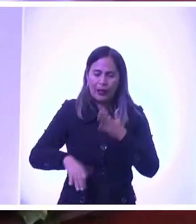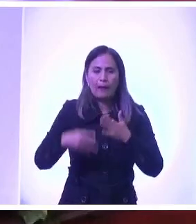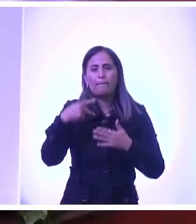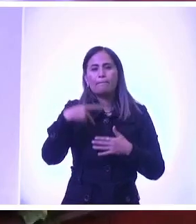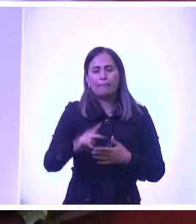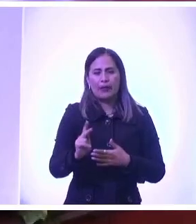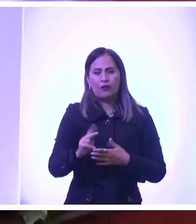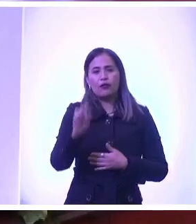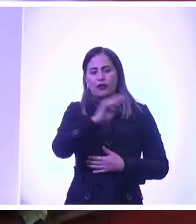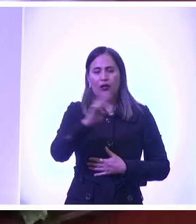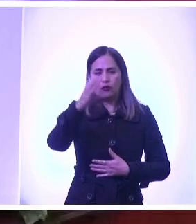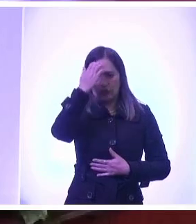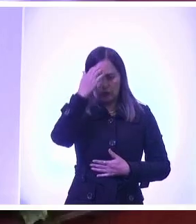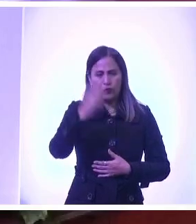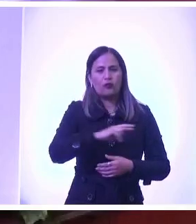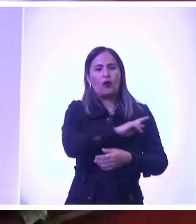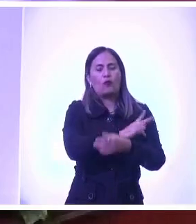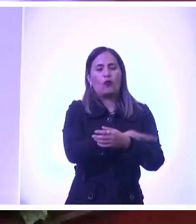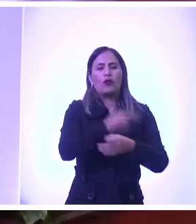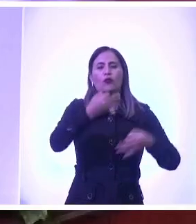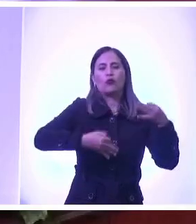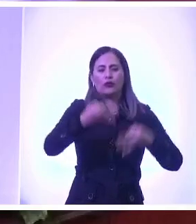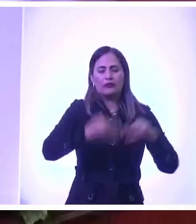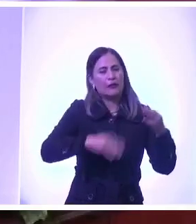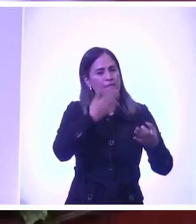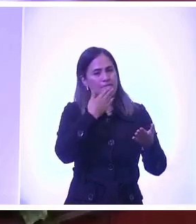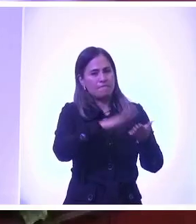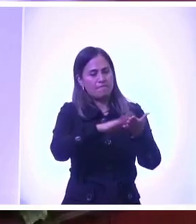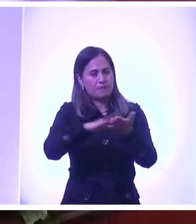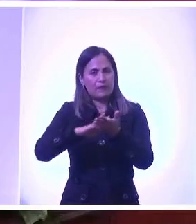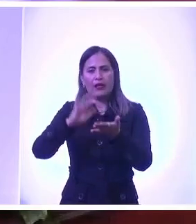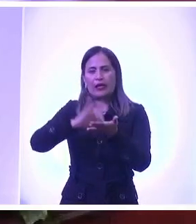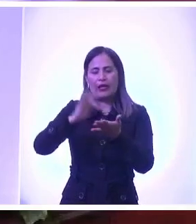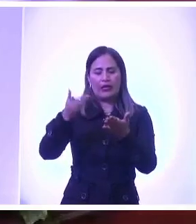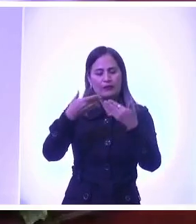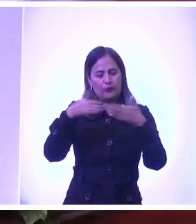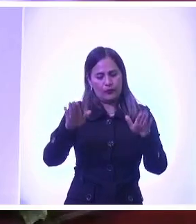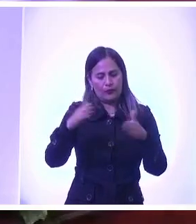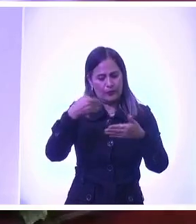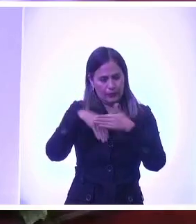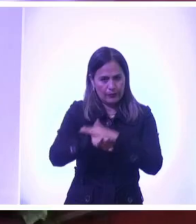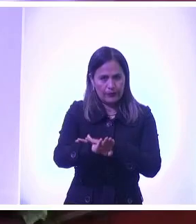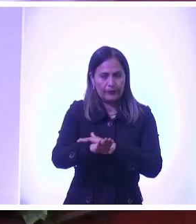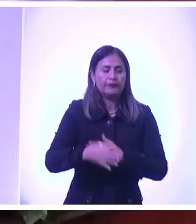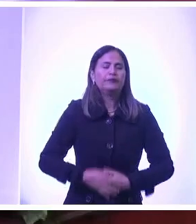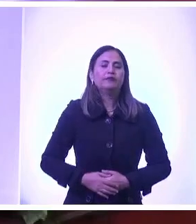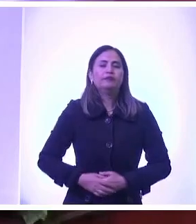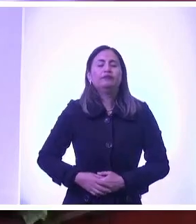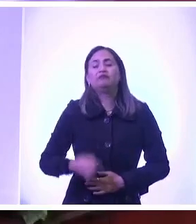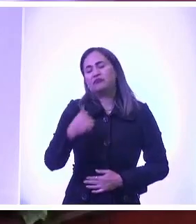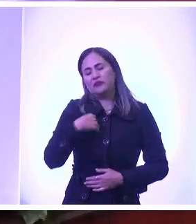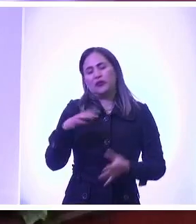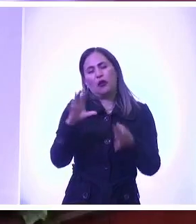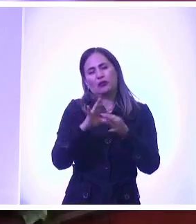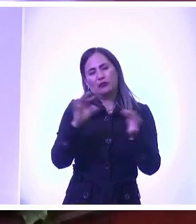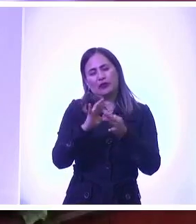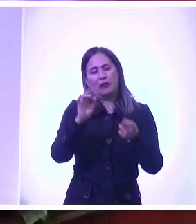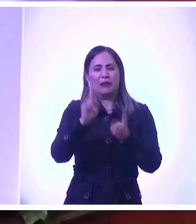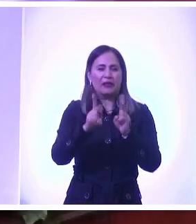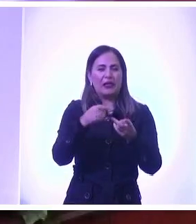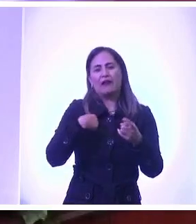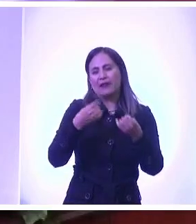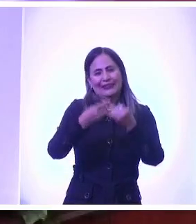día un reconocimiento al poder judicial del Estado de México Dead y Muchas gracias por abrirnos la puerta les voy a platicar unas cosas Bueno una